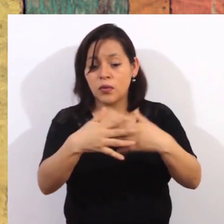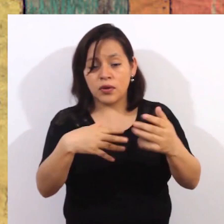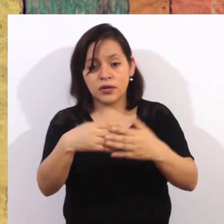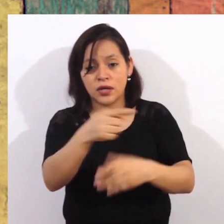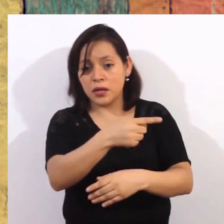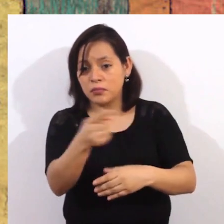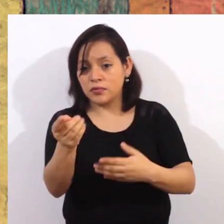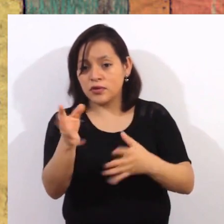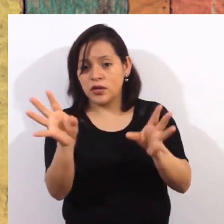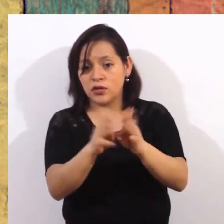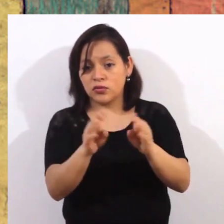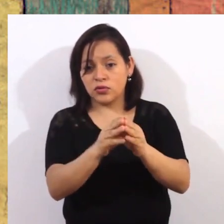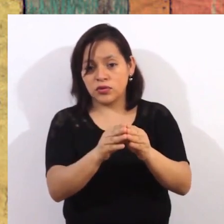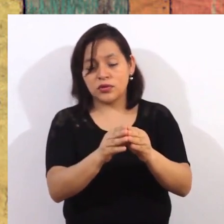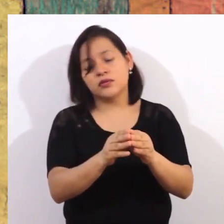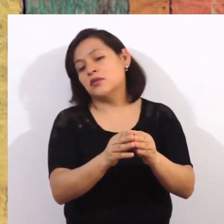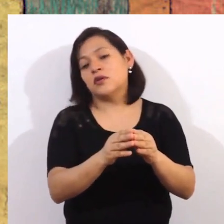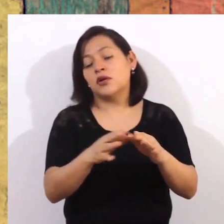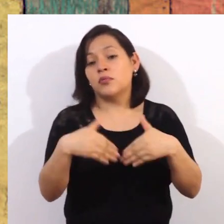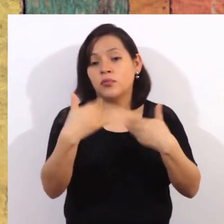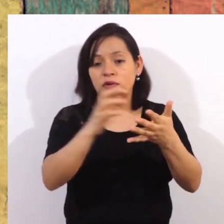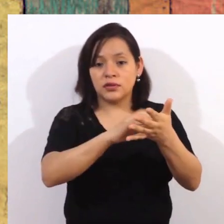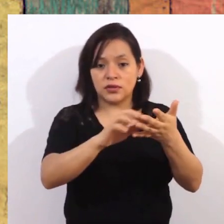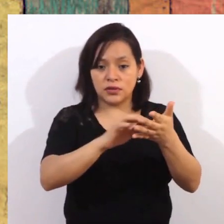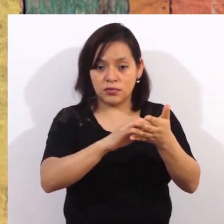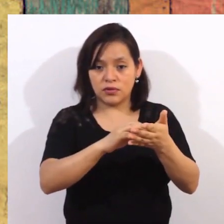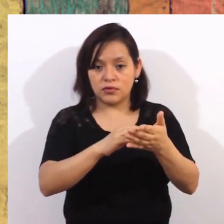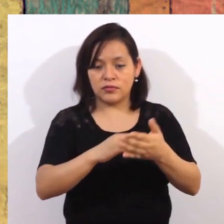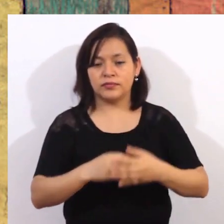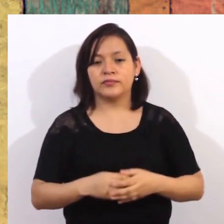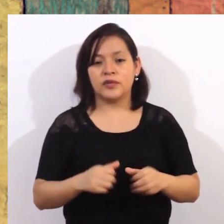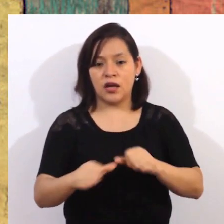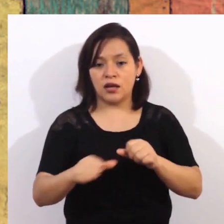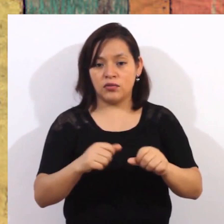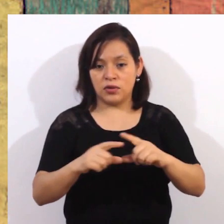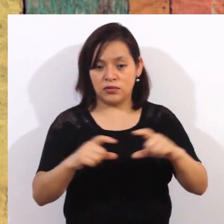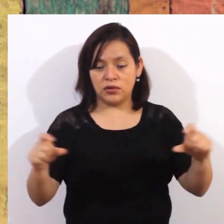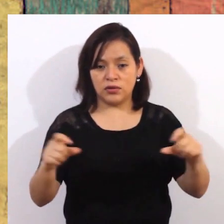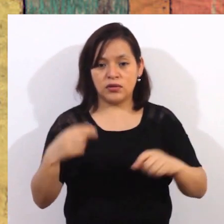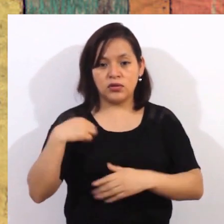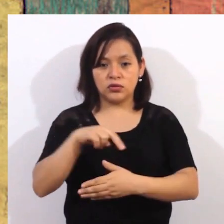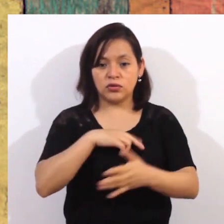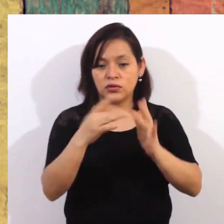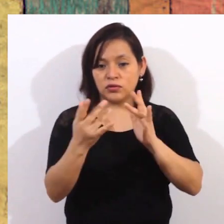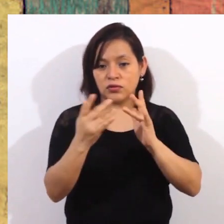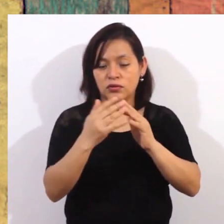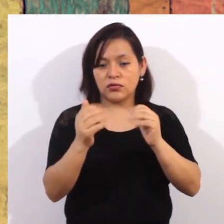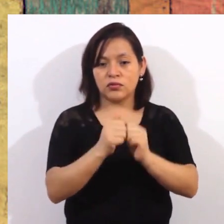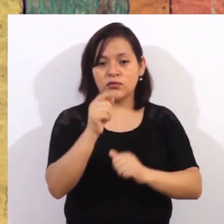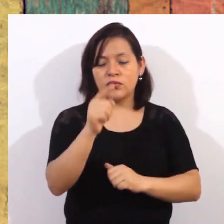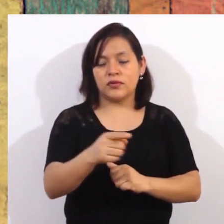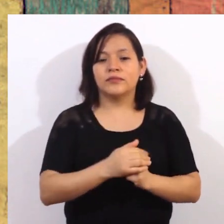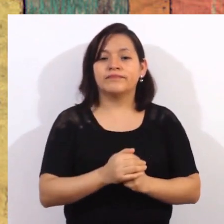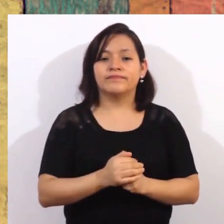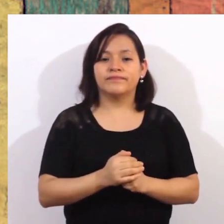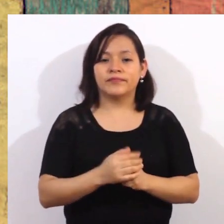estas reuniones, escríbanos un mensaje al número que aparece en pantalla y nosotros nos pondremos en contacto